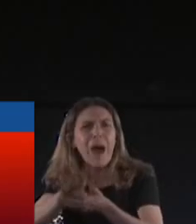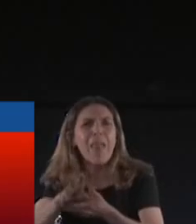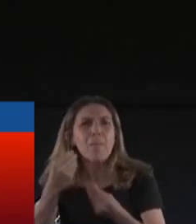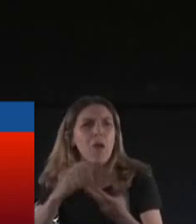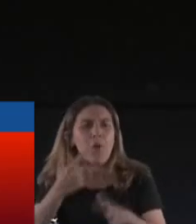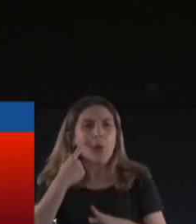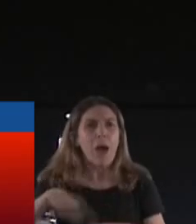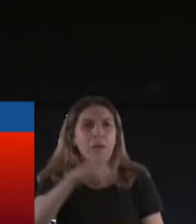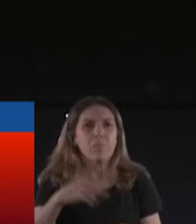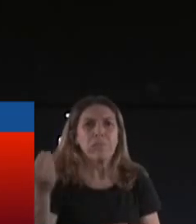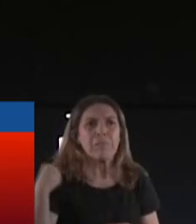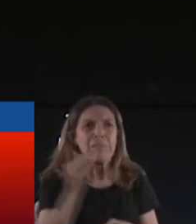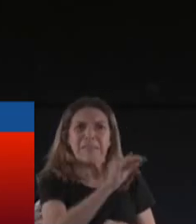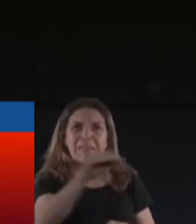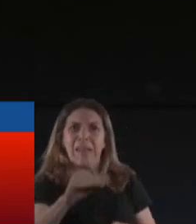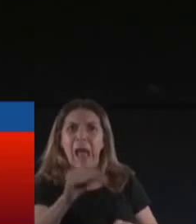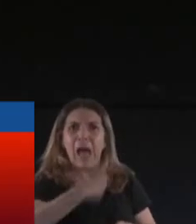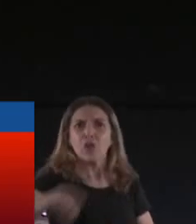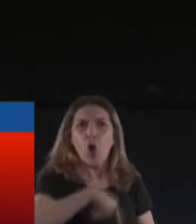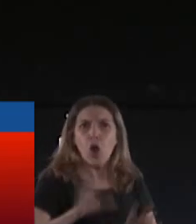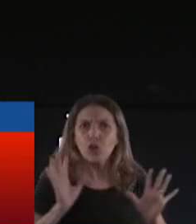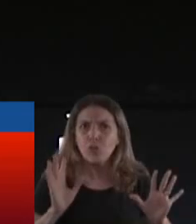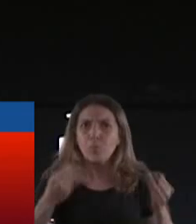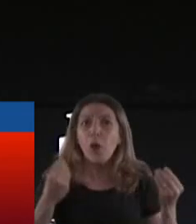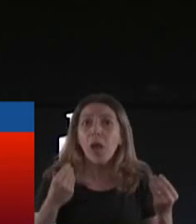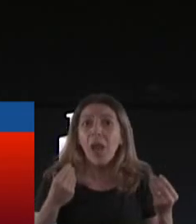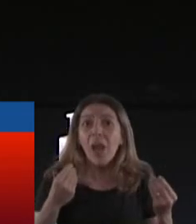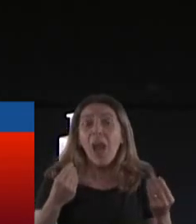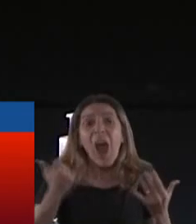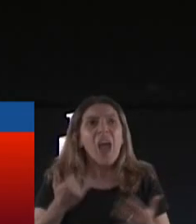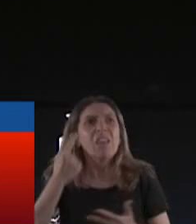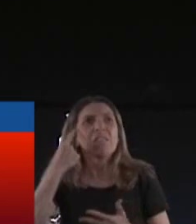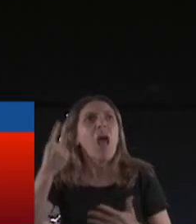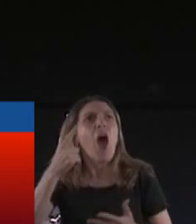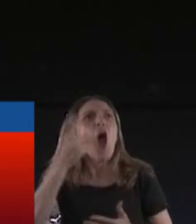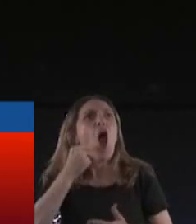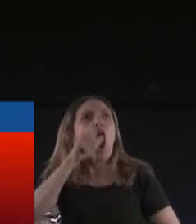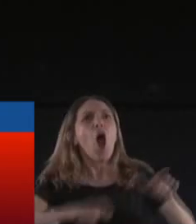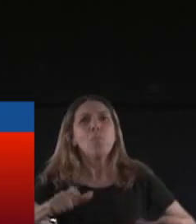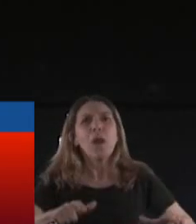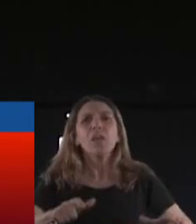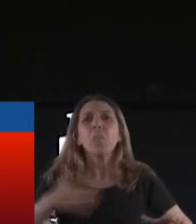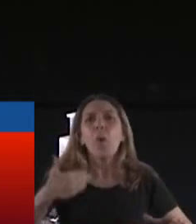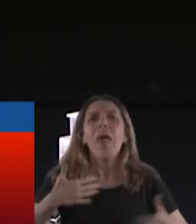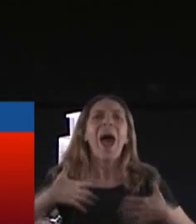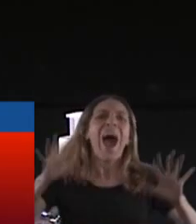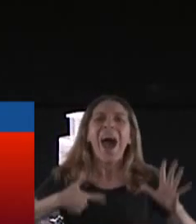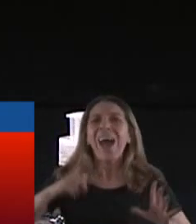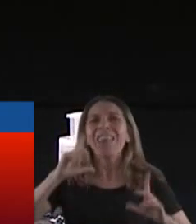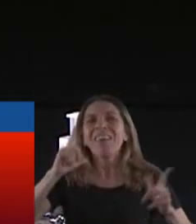porque en algún lugar anida la idea de que los hombres pueden tener como objeto de divertimento a una